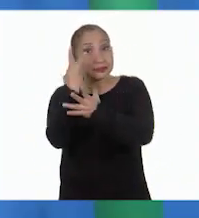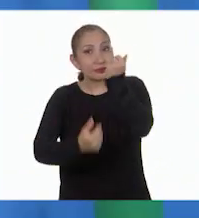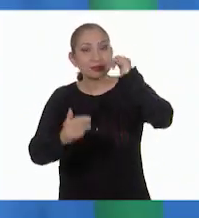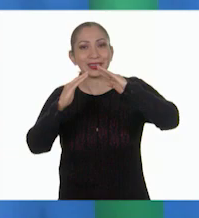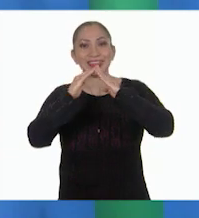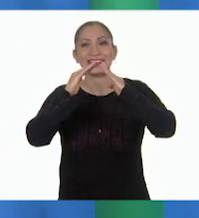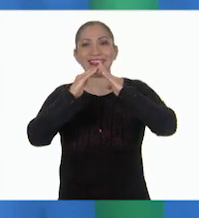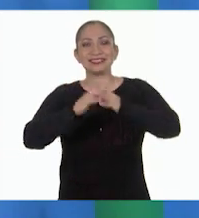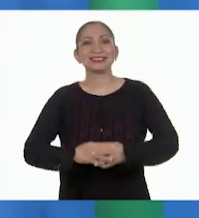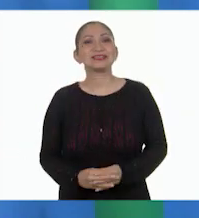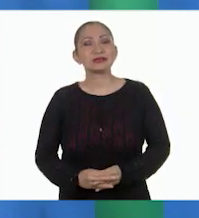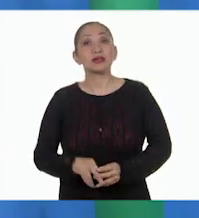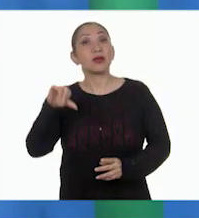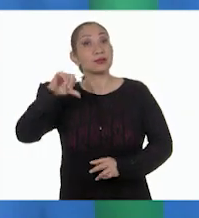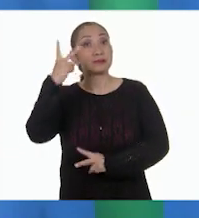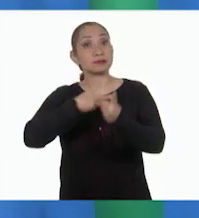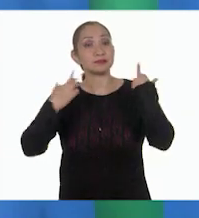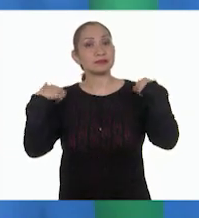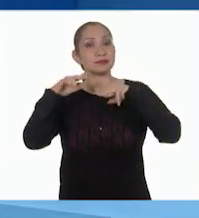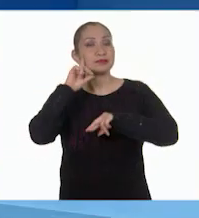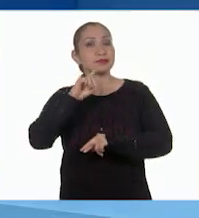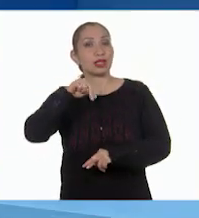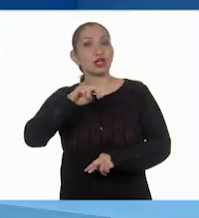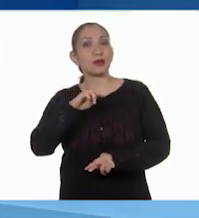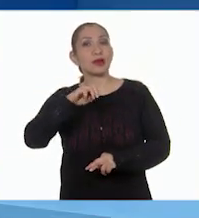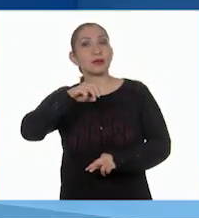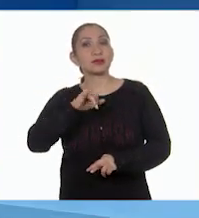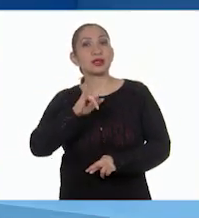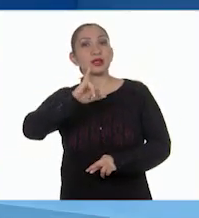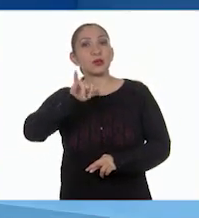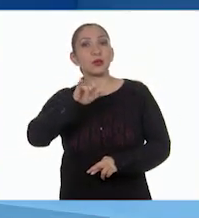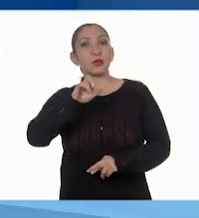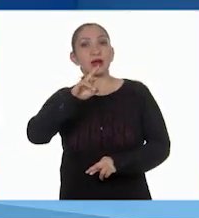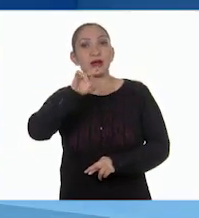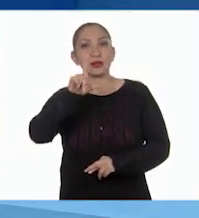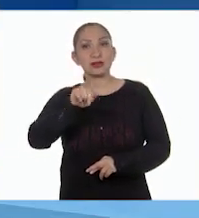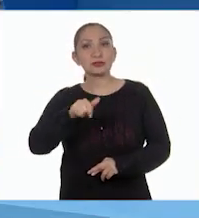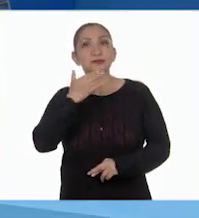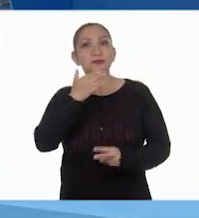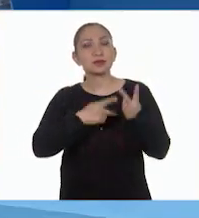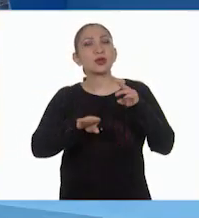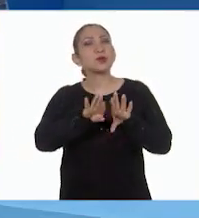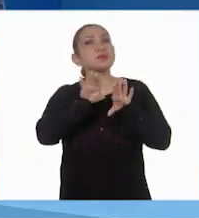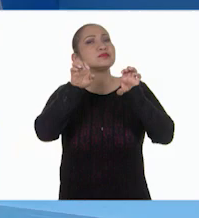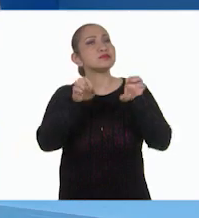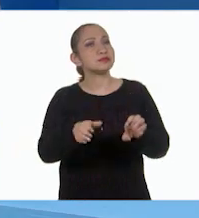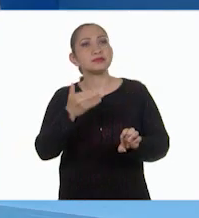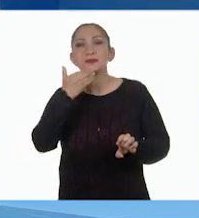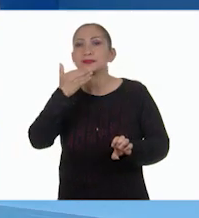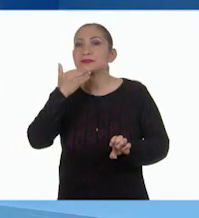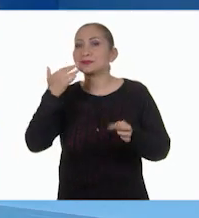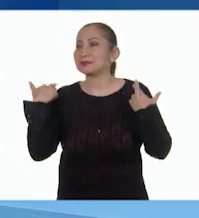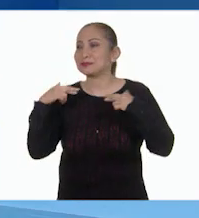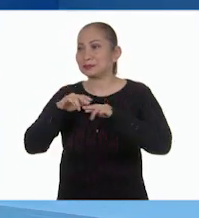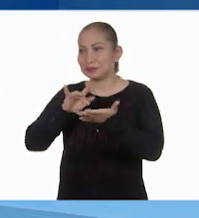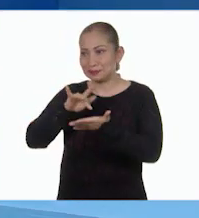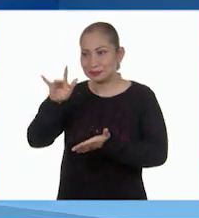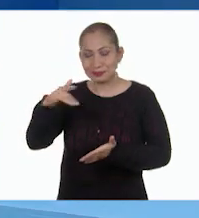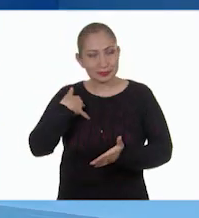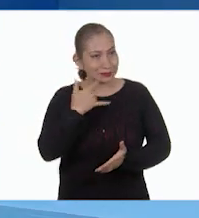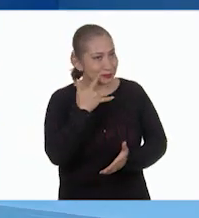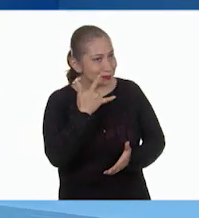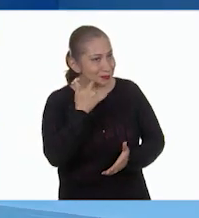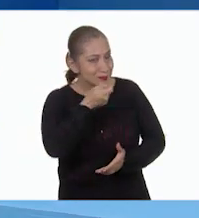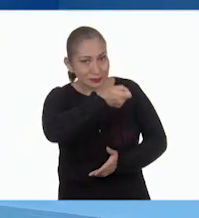nuestros hogares. Hoy nos acompaña la maestra Noemí Juárez. Maestra, bienvenida. Hola, Juan Carlos, ¿cómo estás? Muy bien, maestra, muchas gracias. Me da mucho